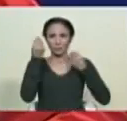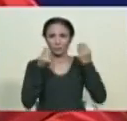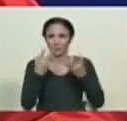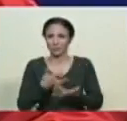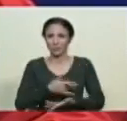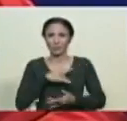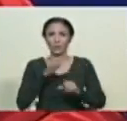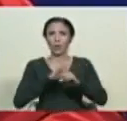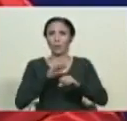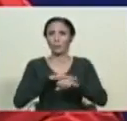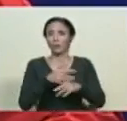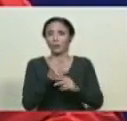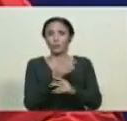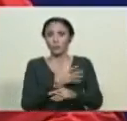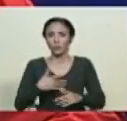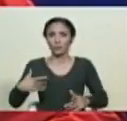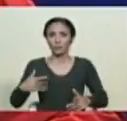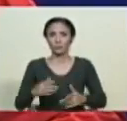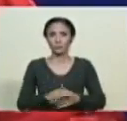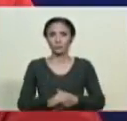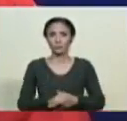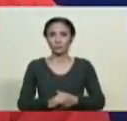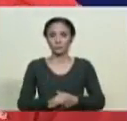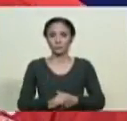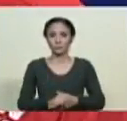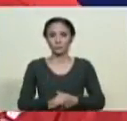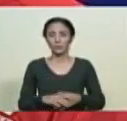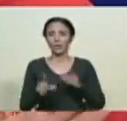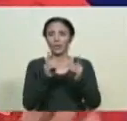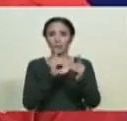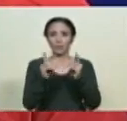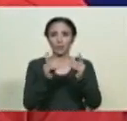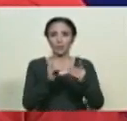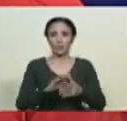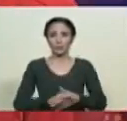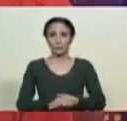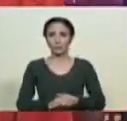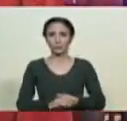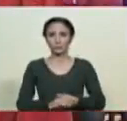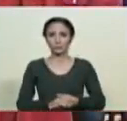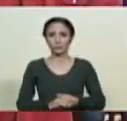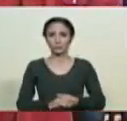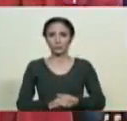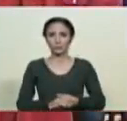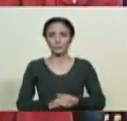ellos no quieren nada que favorezca al pueblo. Con el diálogo, yo creo que está dicho, ¿no?